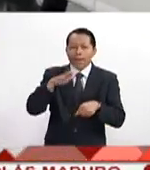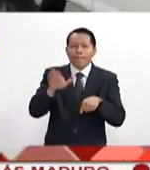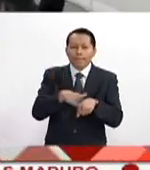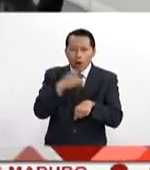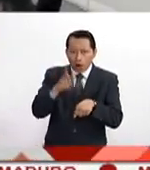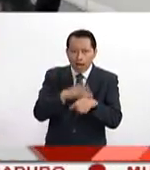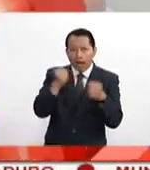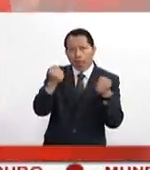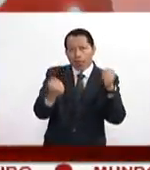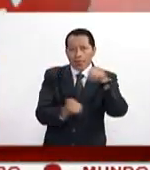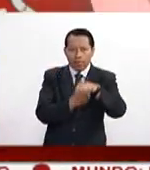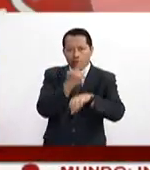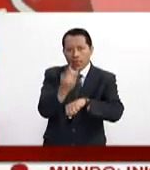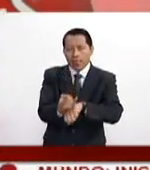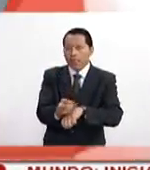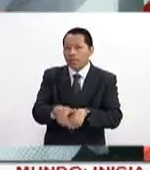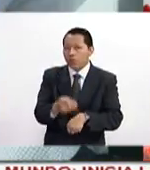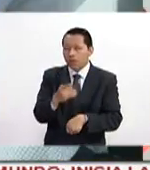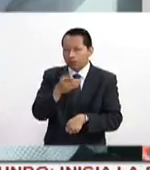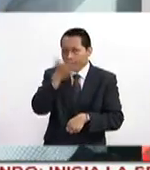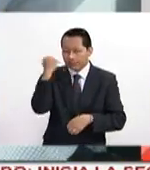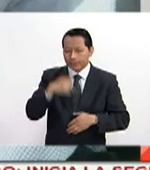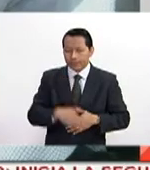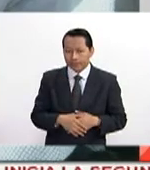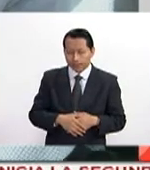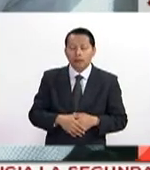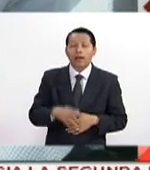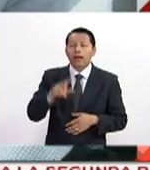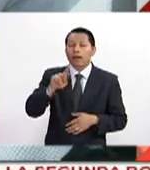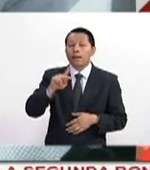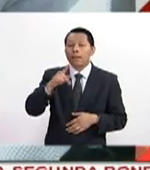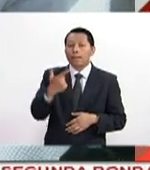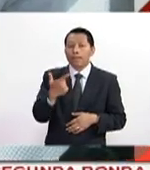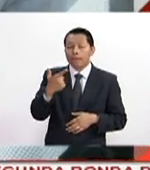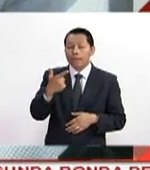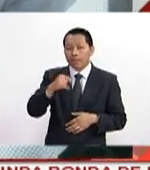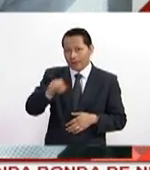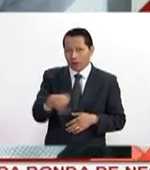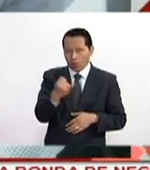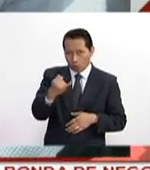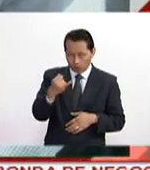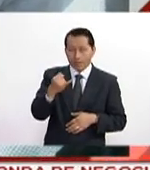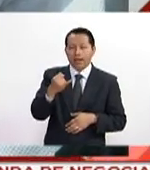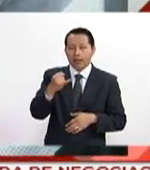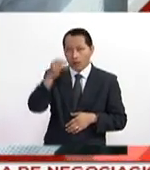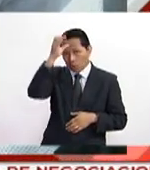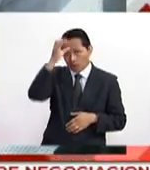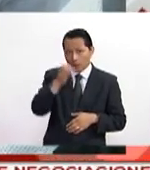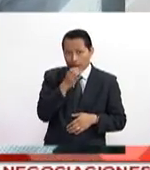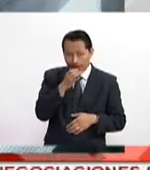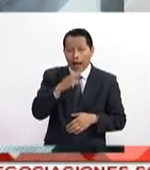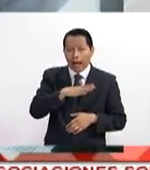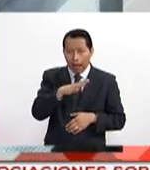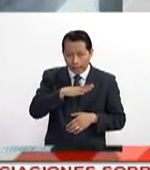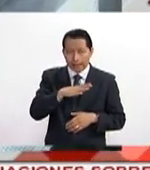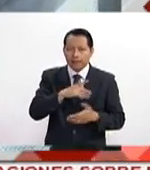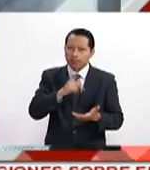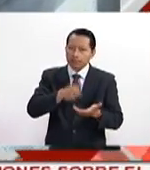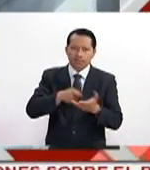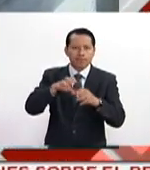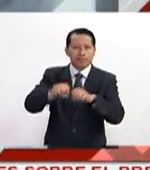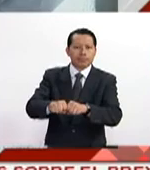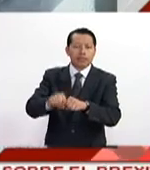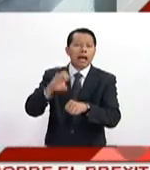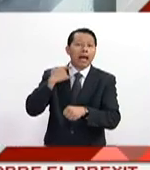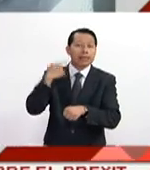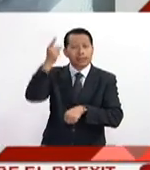causas del accidente. La Procuraduría General de Justicia de Coahuila cumplimentó una orden de aprehensión en contra